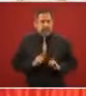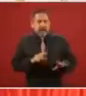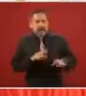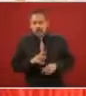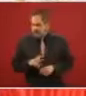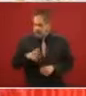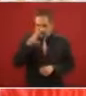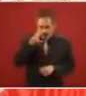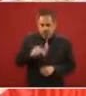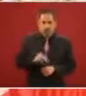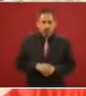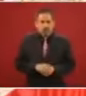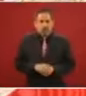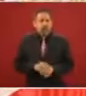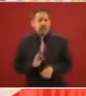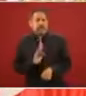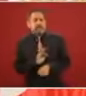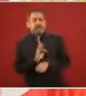no proteger